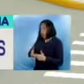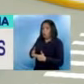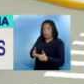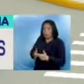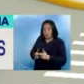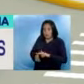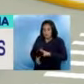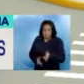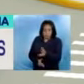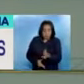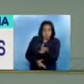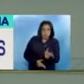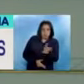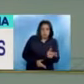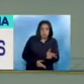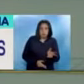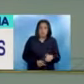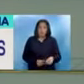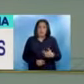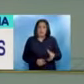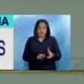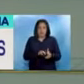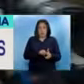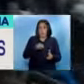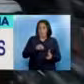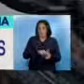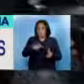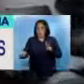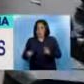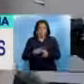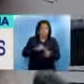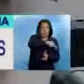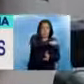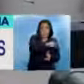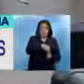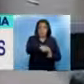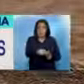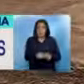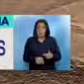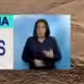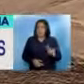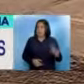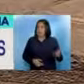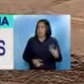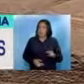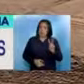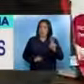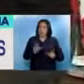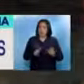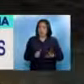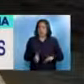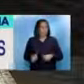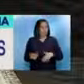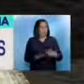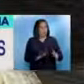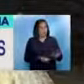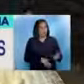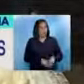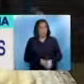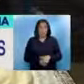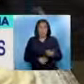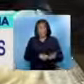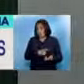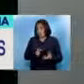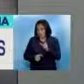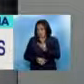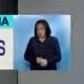sobre su eje. Los cuerpos salieron despedidos, 2 de ellos encontrando la muerte inmediata. El otro pasajero